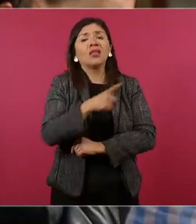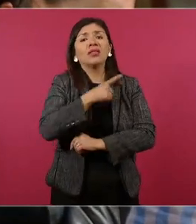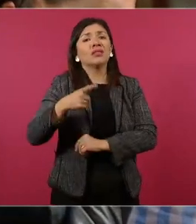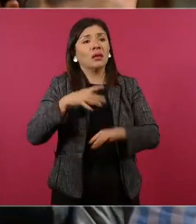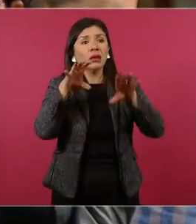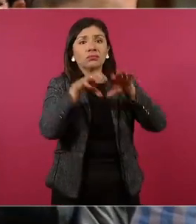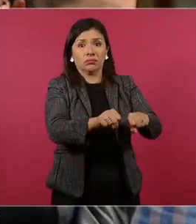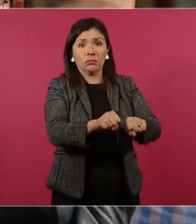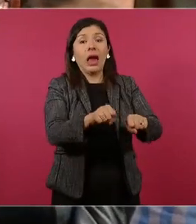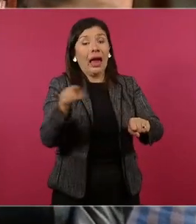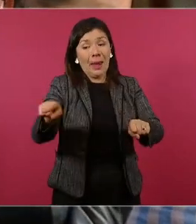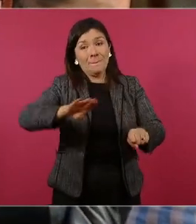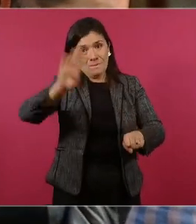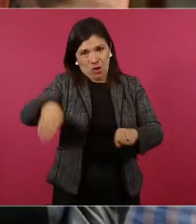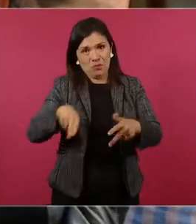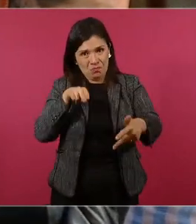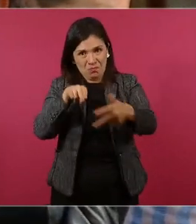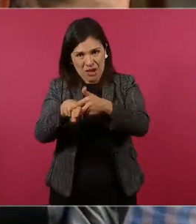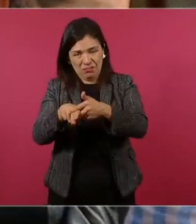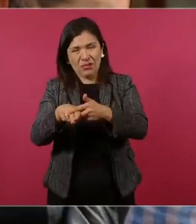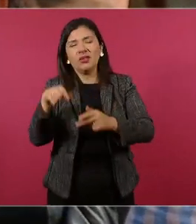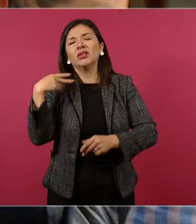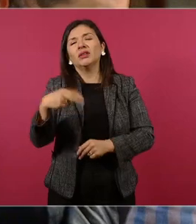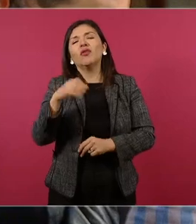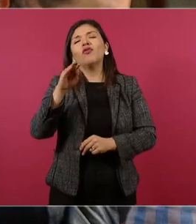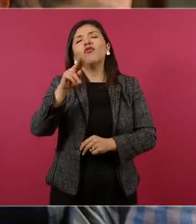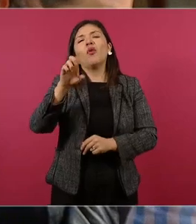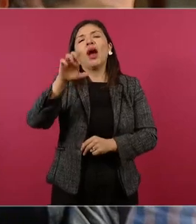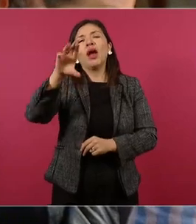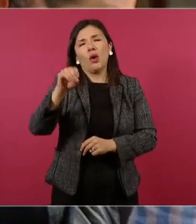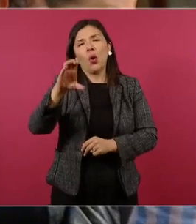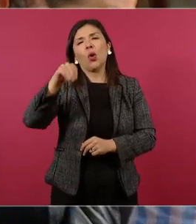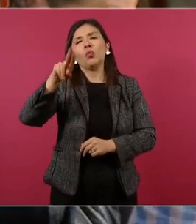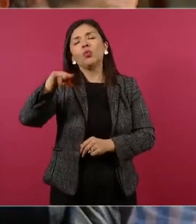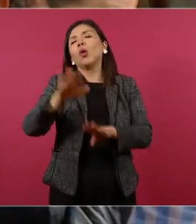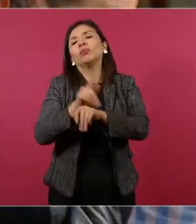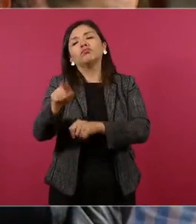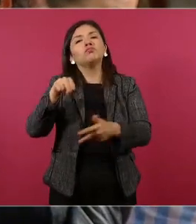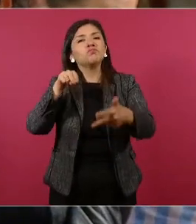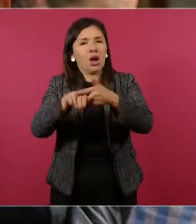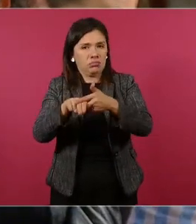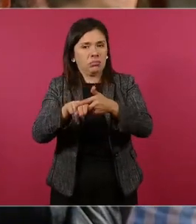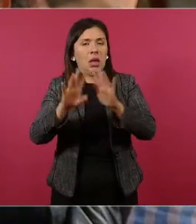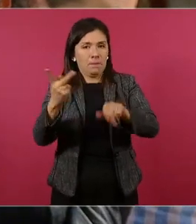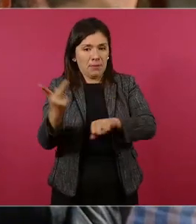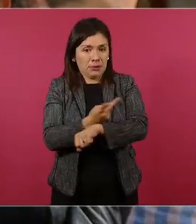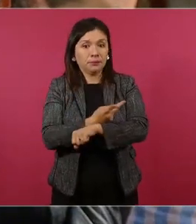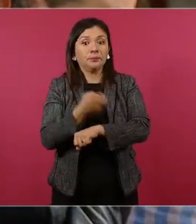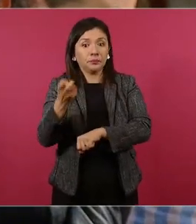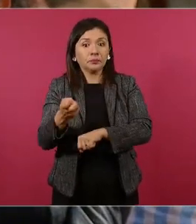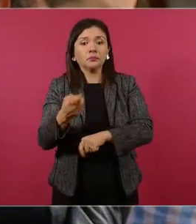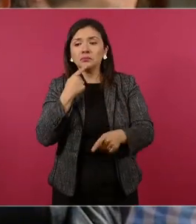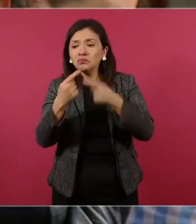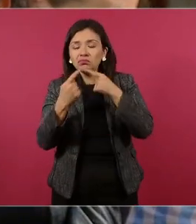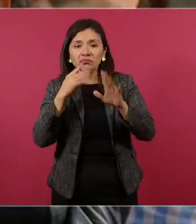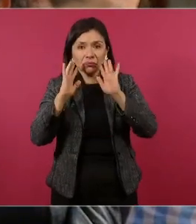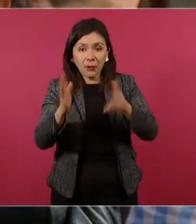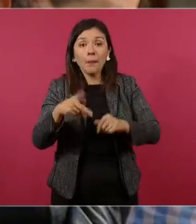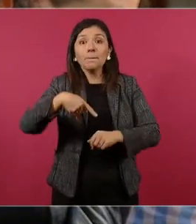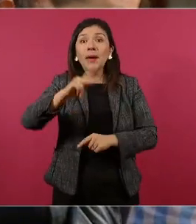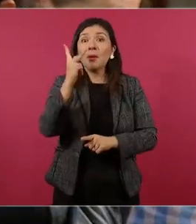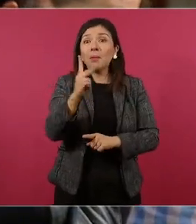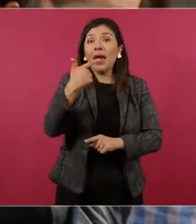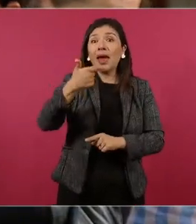bueno lo Asesinan era algo del fuero común porque pues era un asesinato lo Asesinan eh lo ven en el fuero común pero la